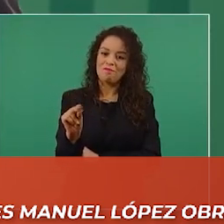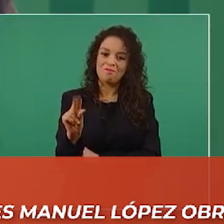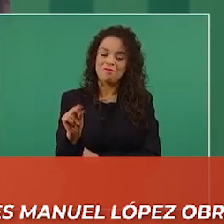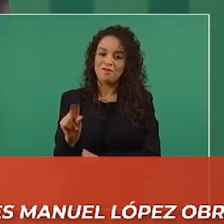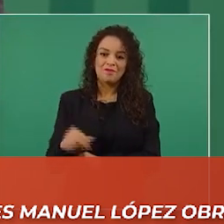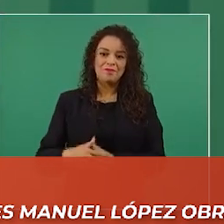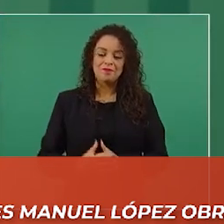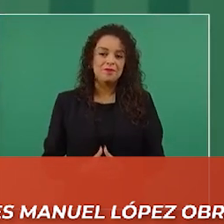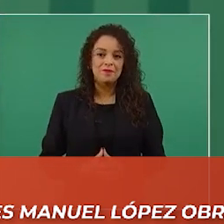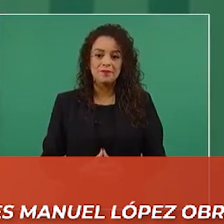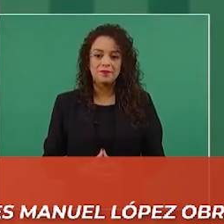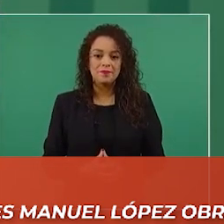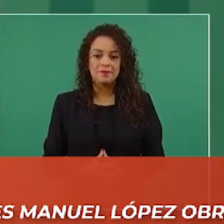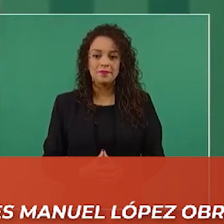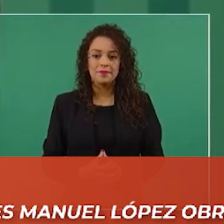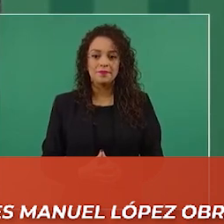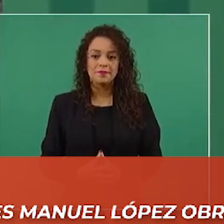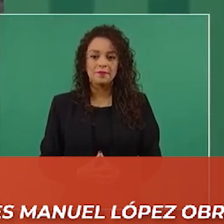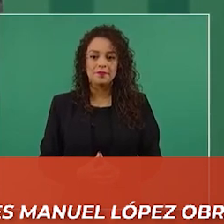Ellos, pues,